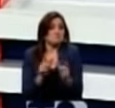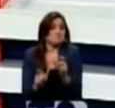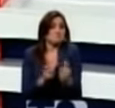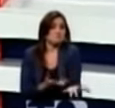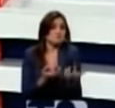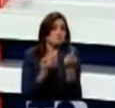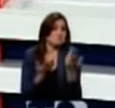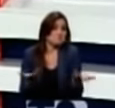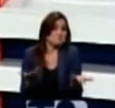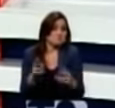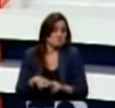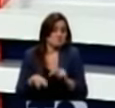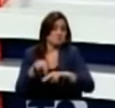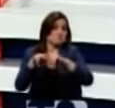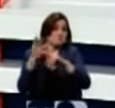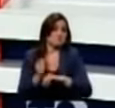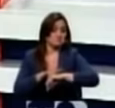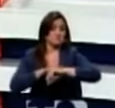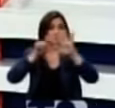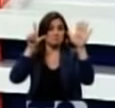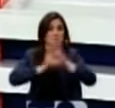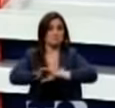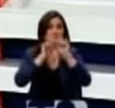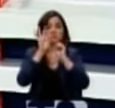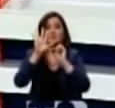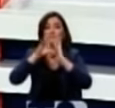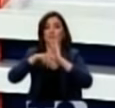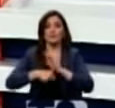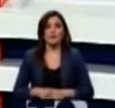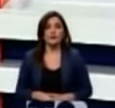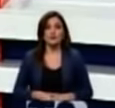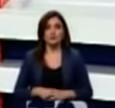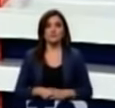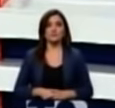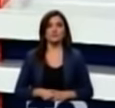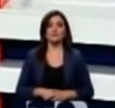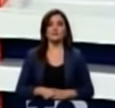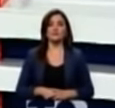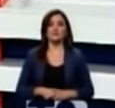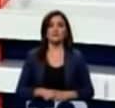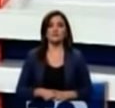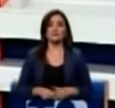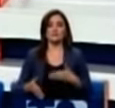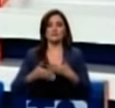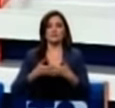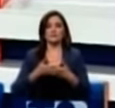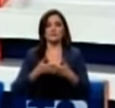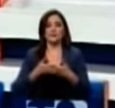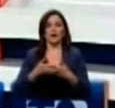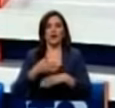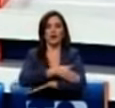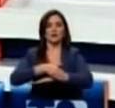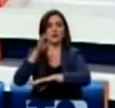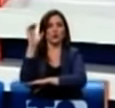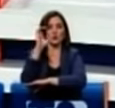esperando respuestas y obras. Así es, 7:45 en otro tema. Mucha atención también porque se anuncia el cierre parcial en la avenida